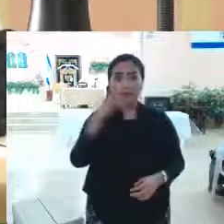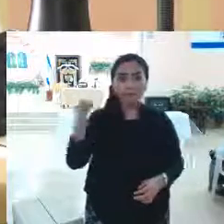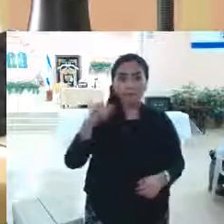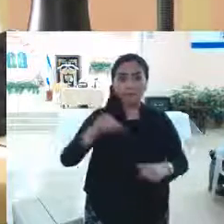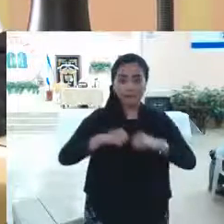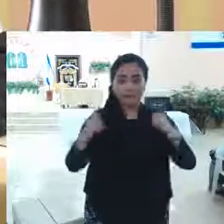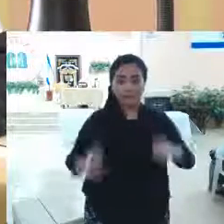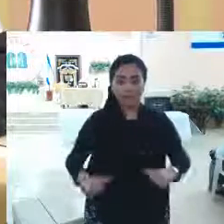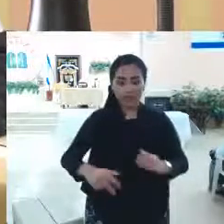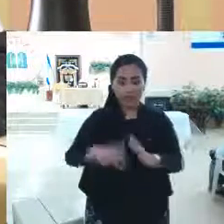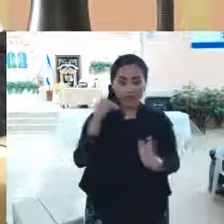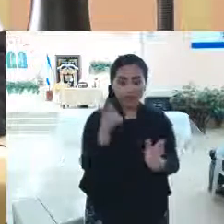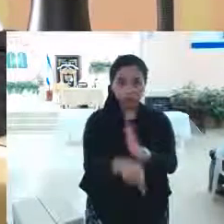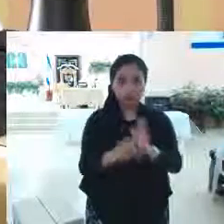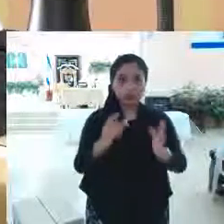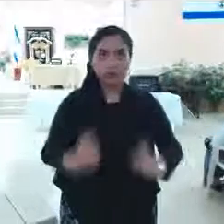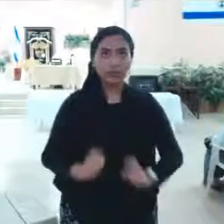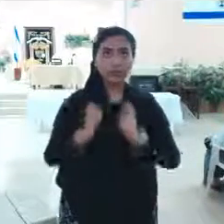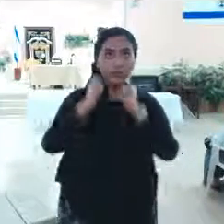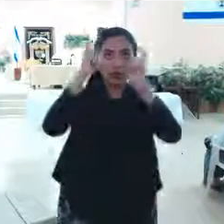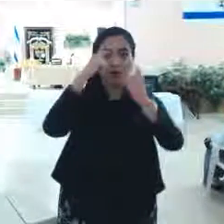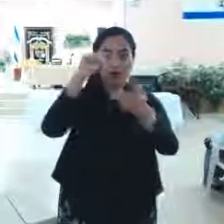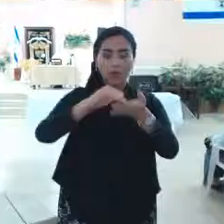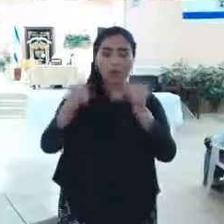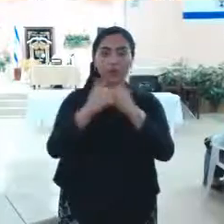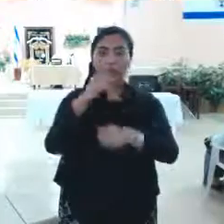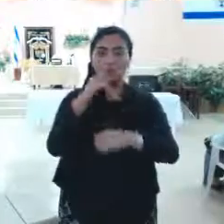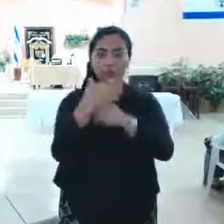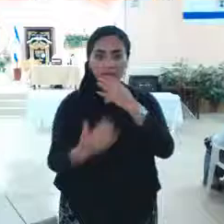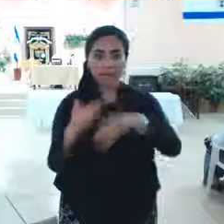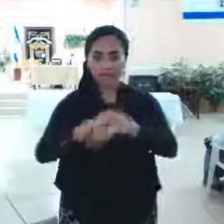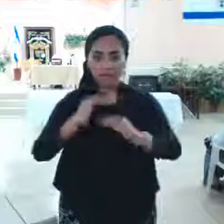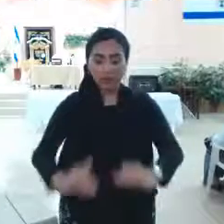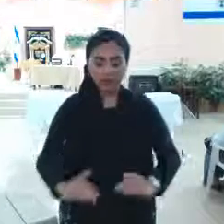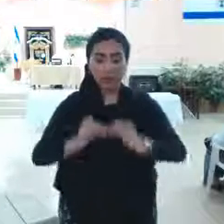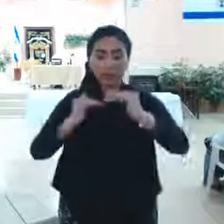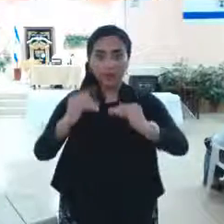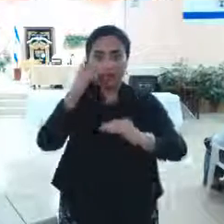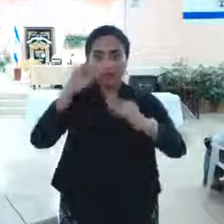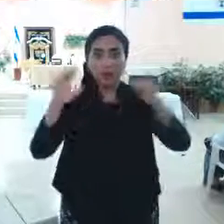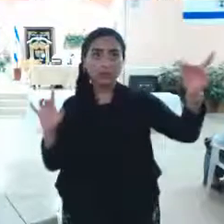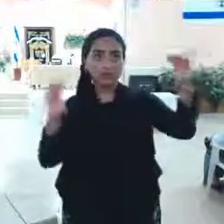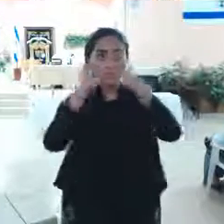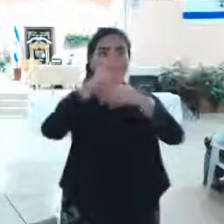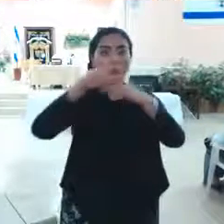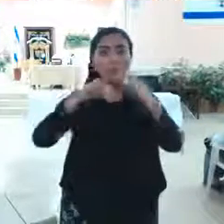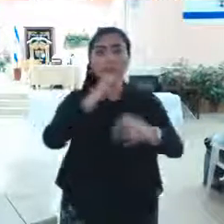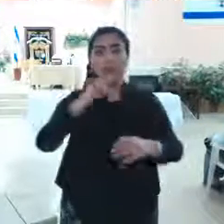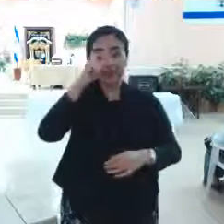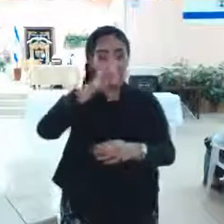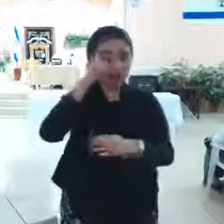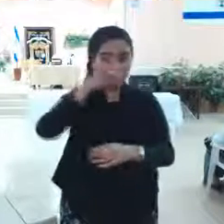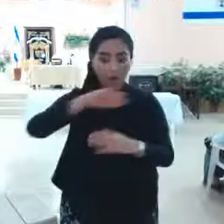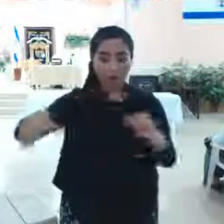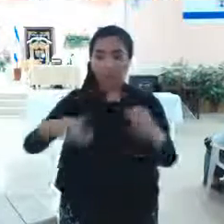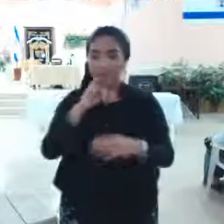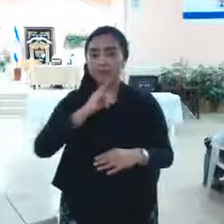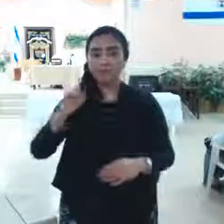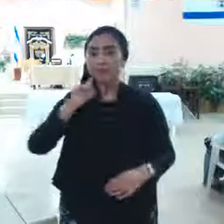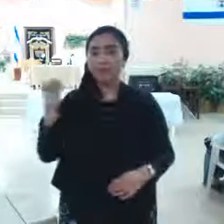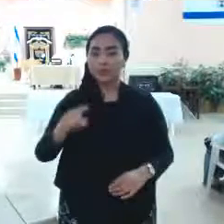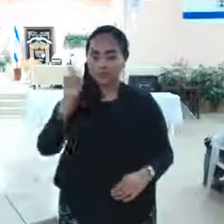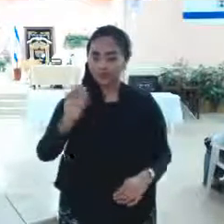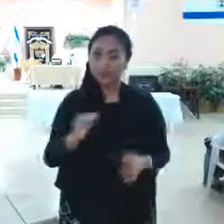Juanín los mataron e hicieron ofrenda de expiación con la sangre de ellos sobre el altar para reconciliar a todo Israel, porque por todo Israel mandó el rey hacer